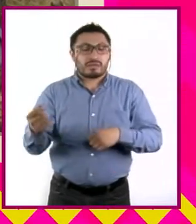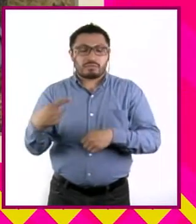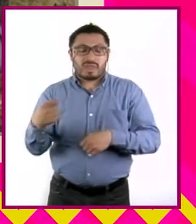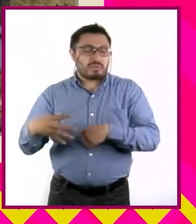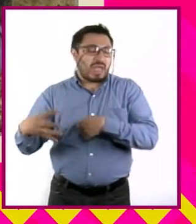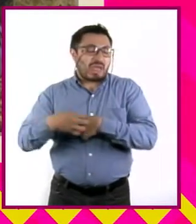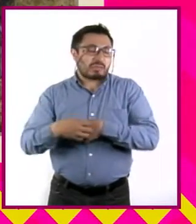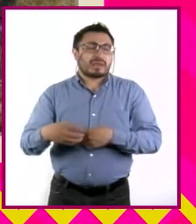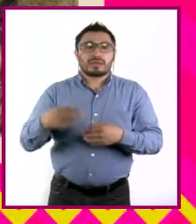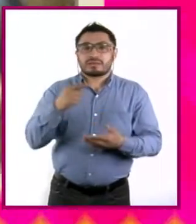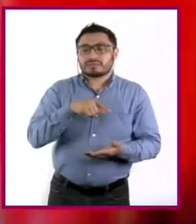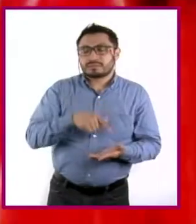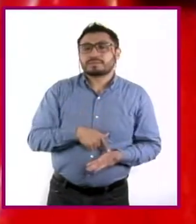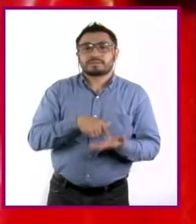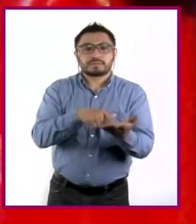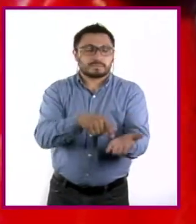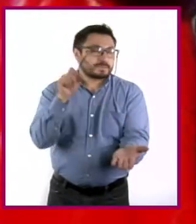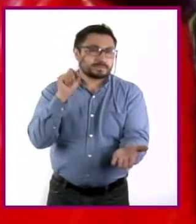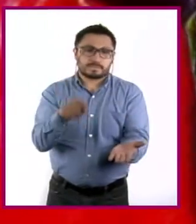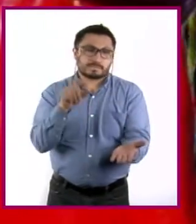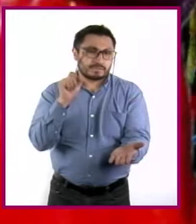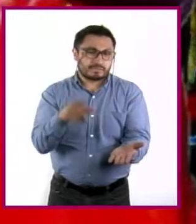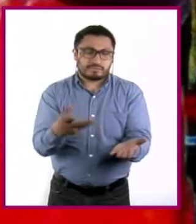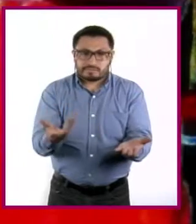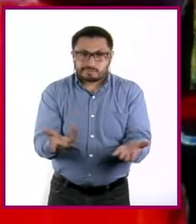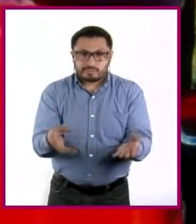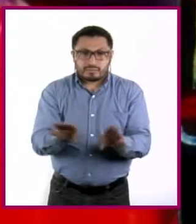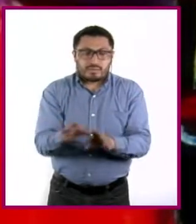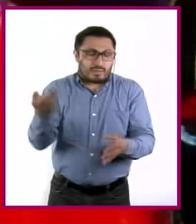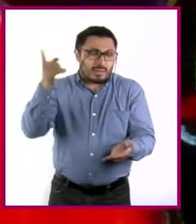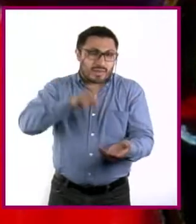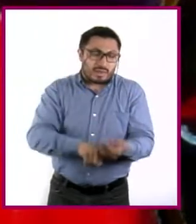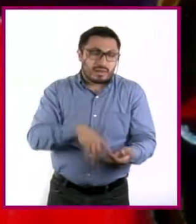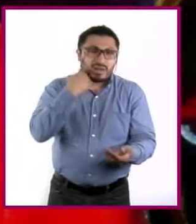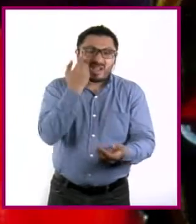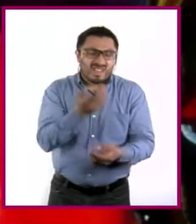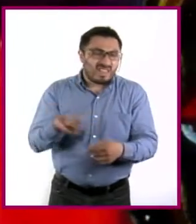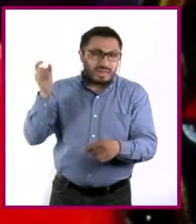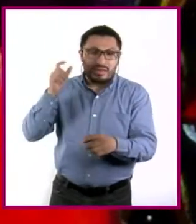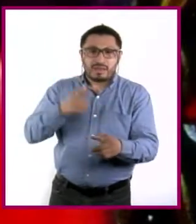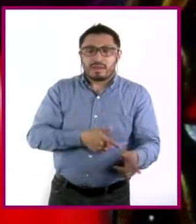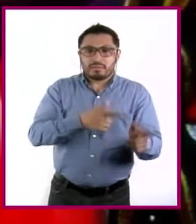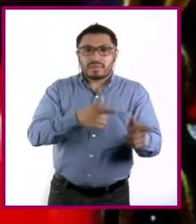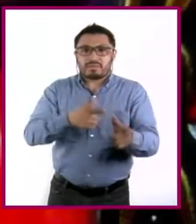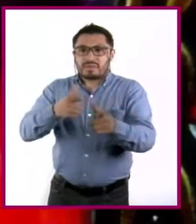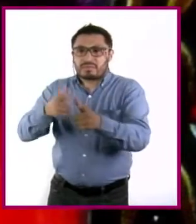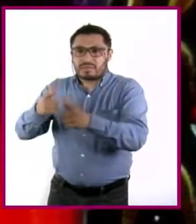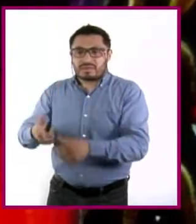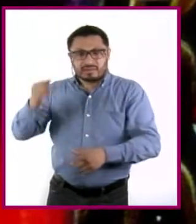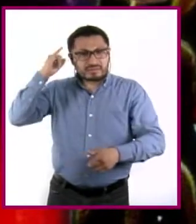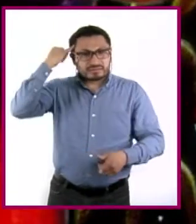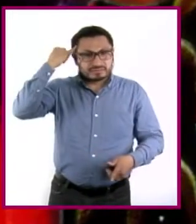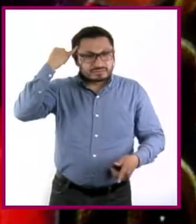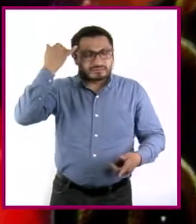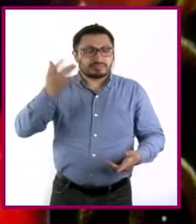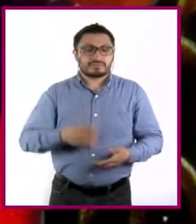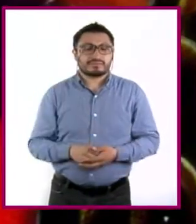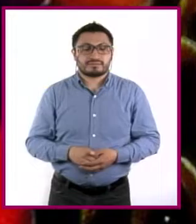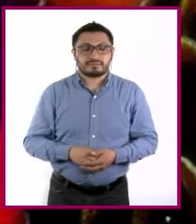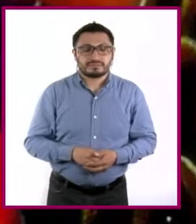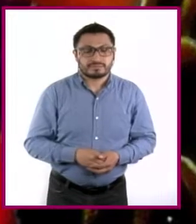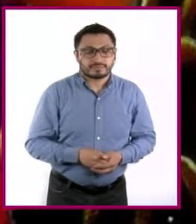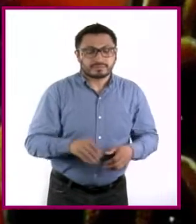y luchar por preservar sus espacios. Y tercero, la cosmogonía, las tradiciones indígenas parecen estar en constante